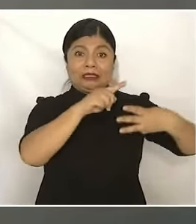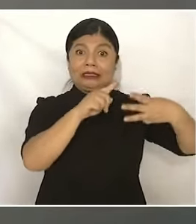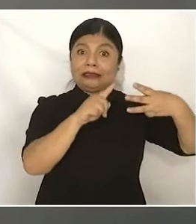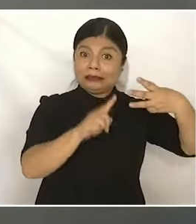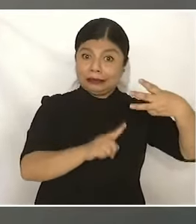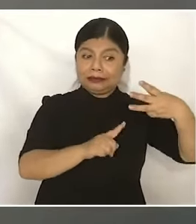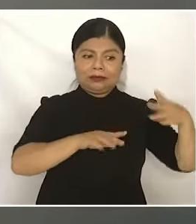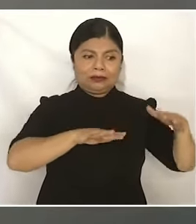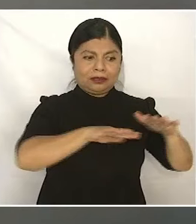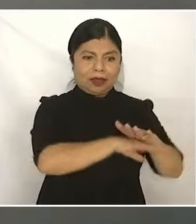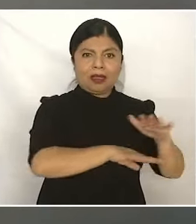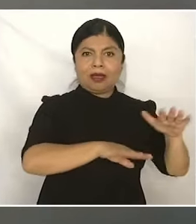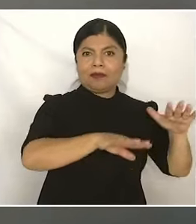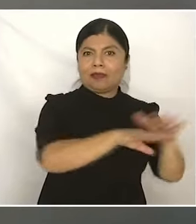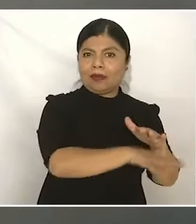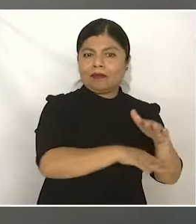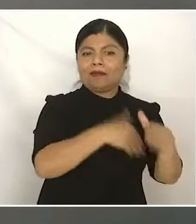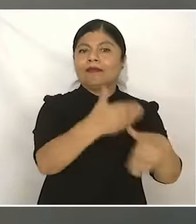laborales,